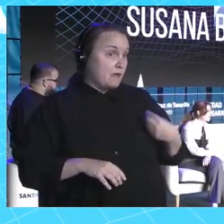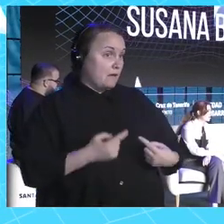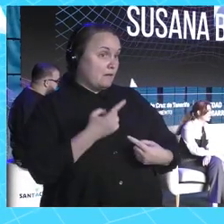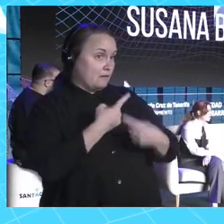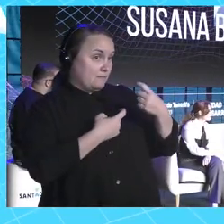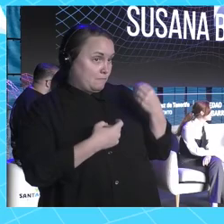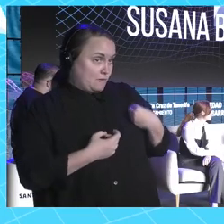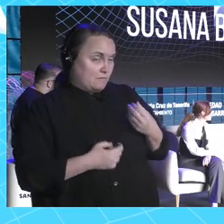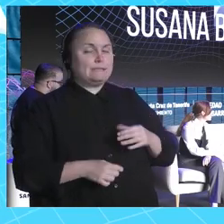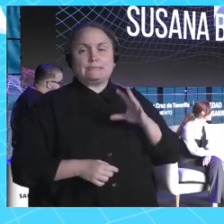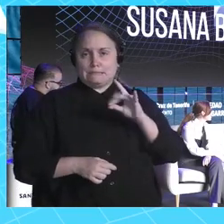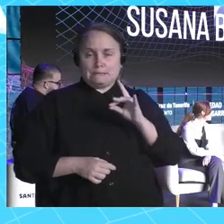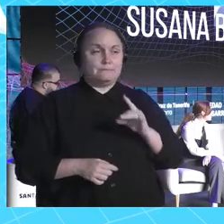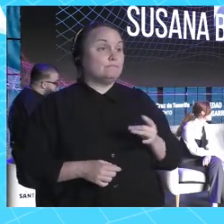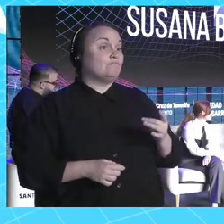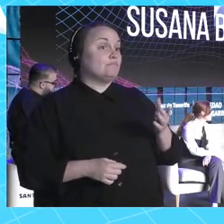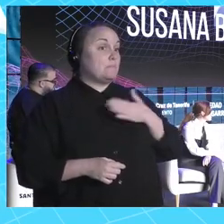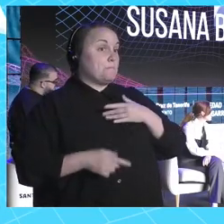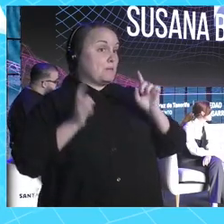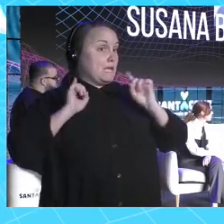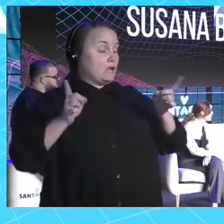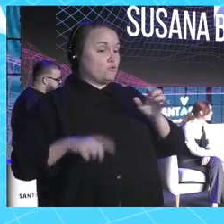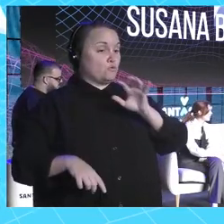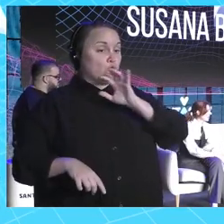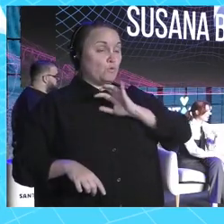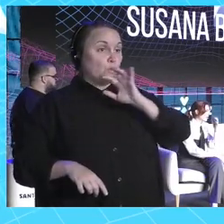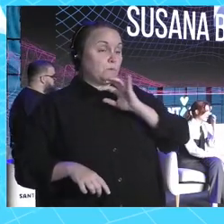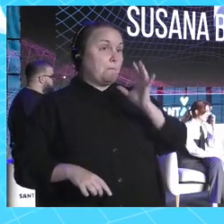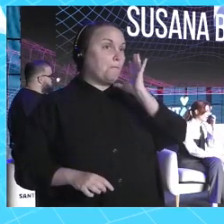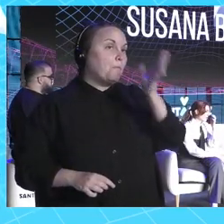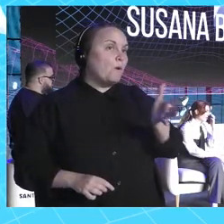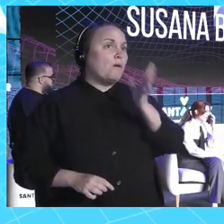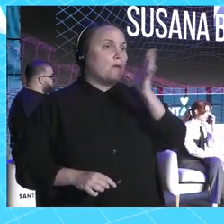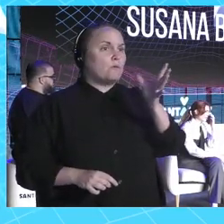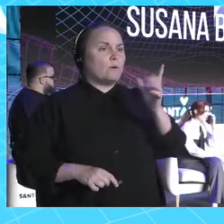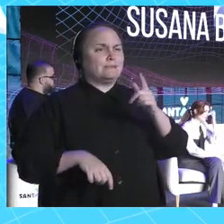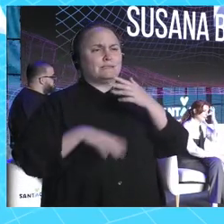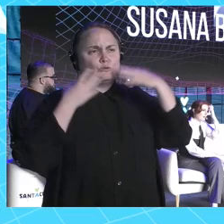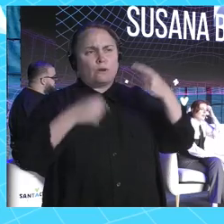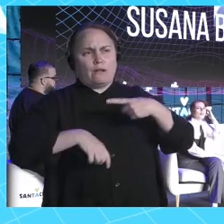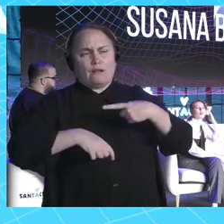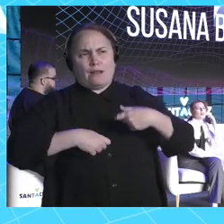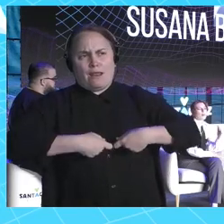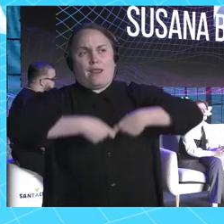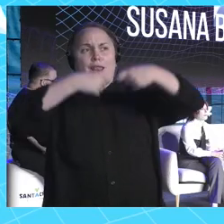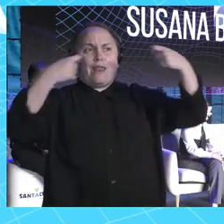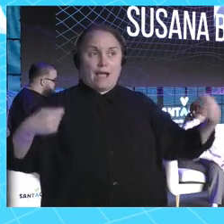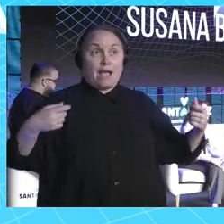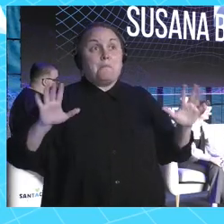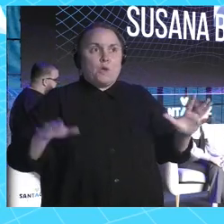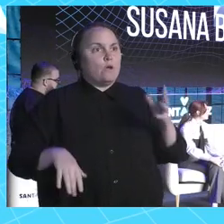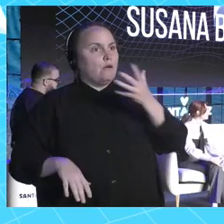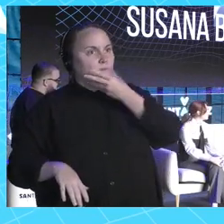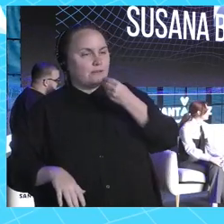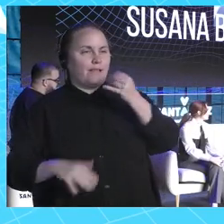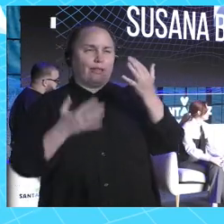curioso pero yo creo que he sufrido tanto o sea mi historia es tan es tan larga Pero es tan bonita y triste a la vez